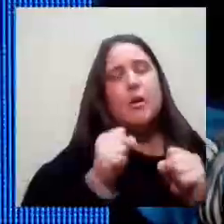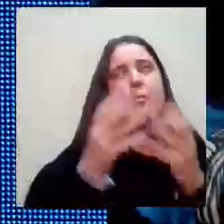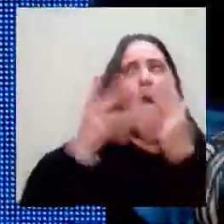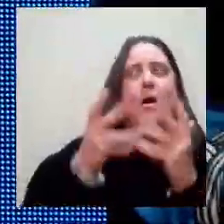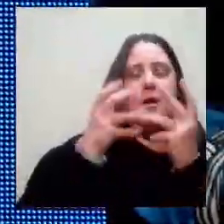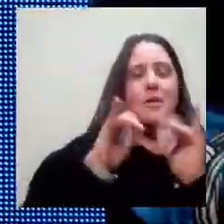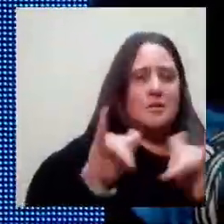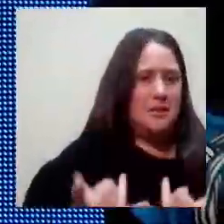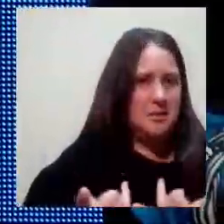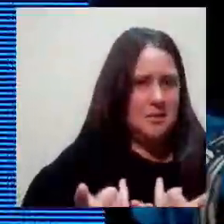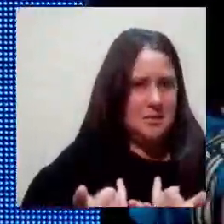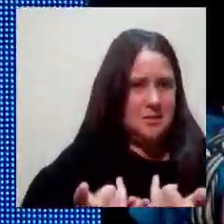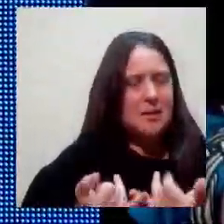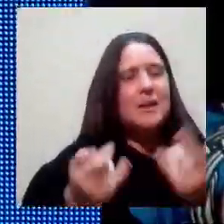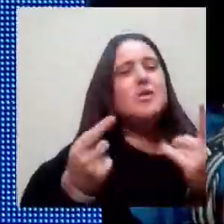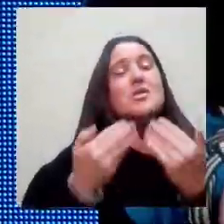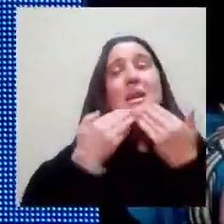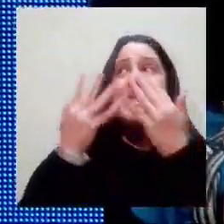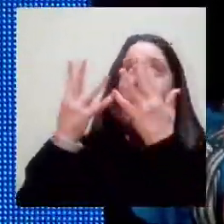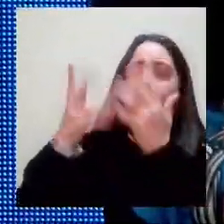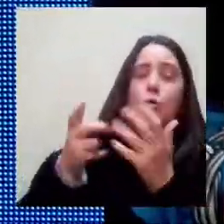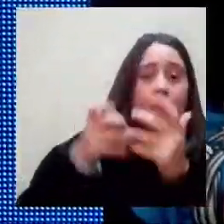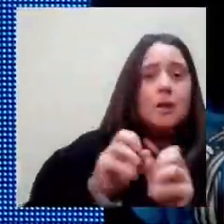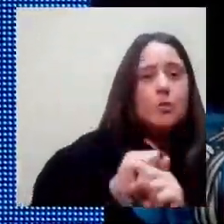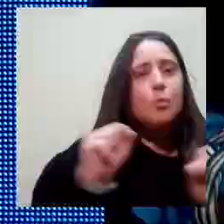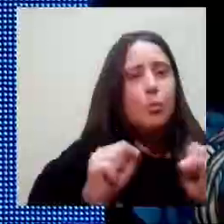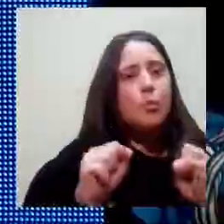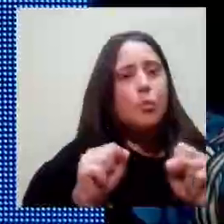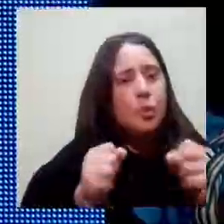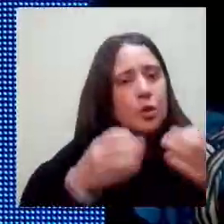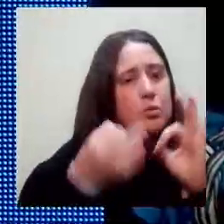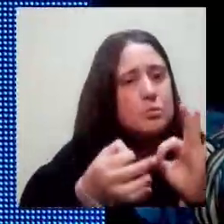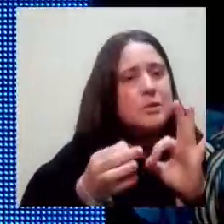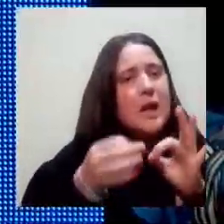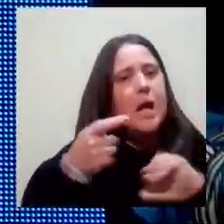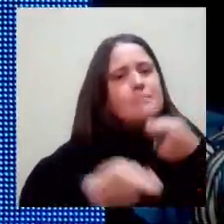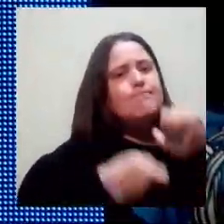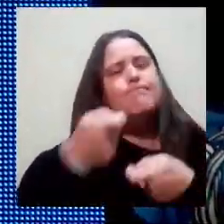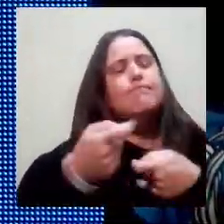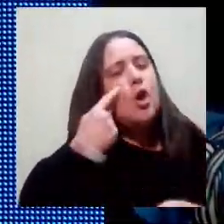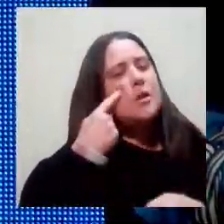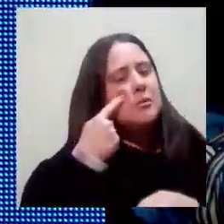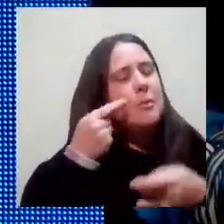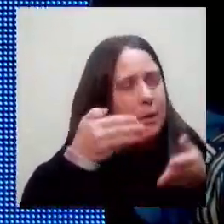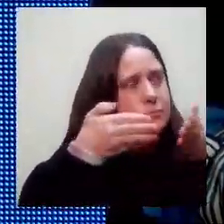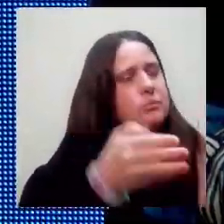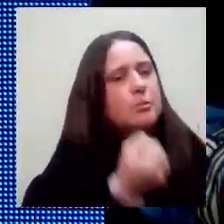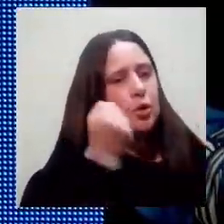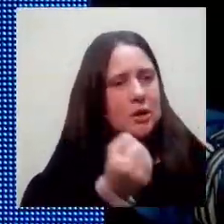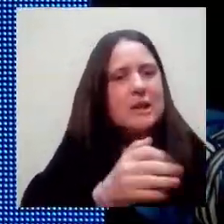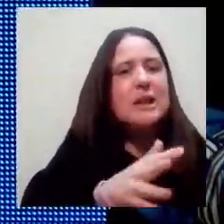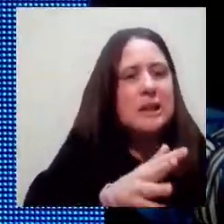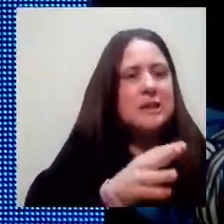solo mediante la automatización de este proceso se puede poner todos los recursos cognitivos en lo importante, que es el